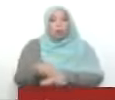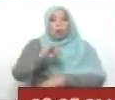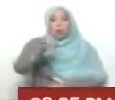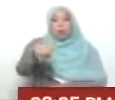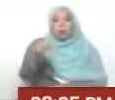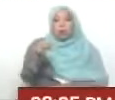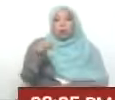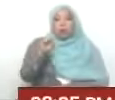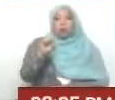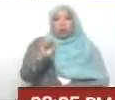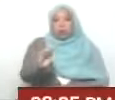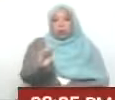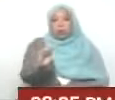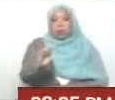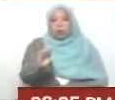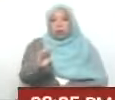Rangel.